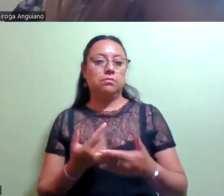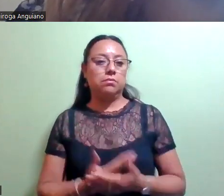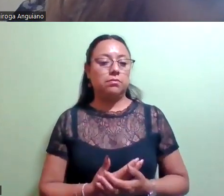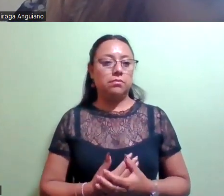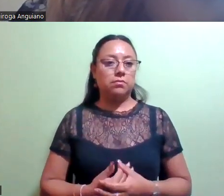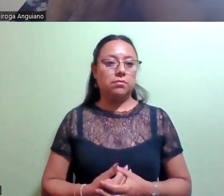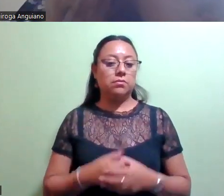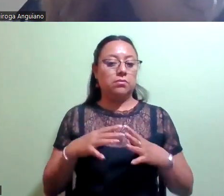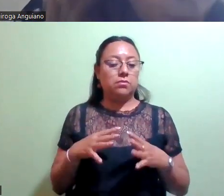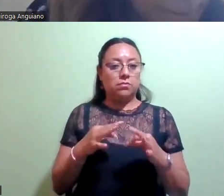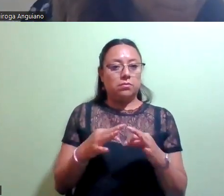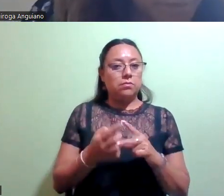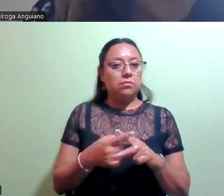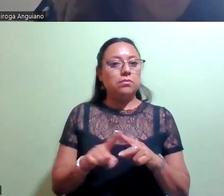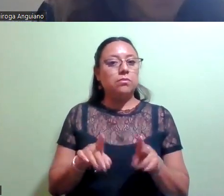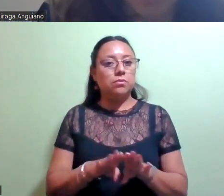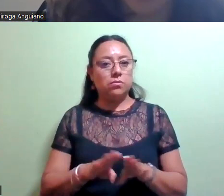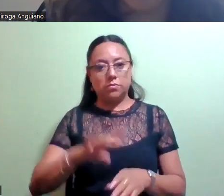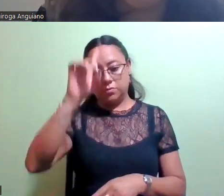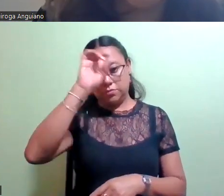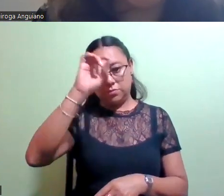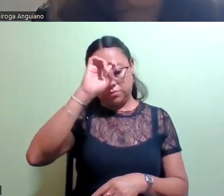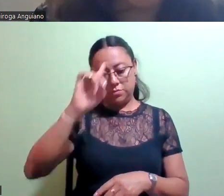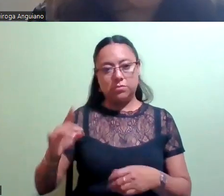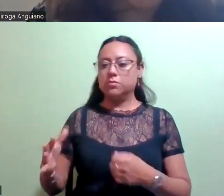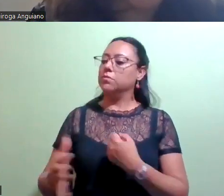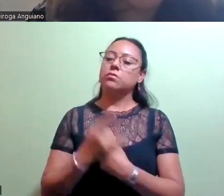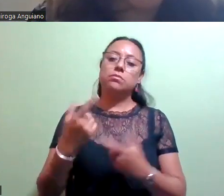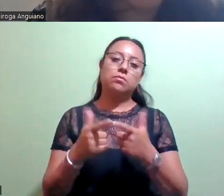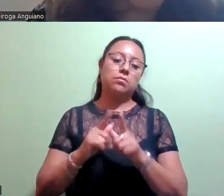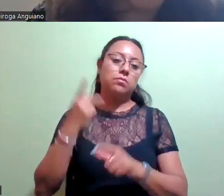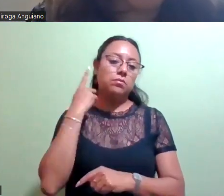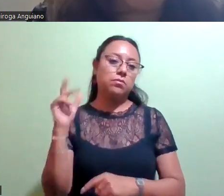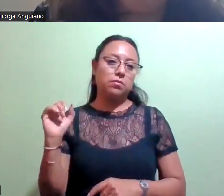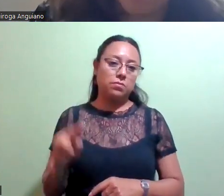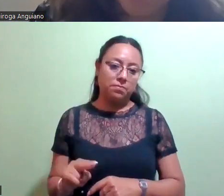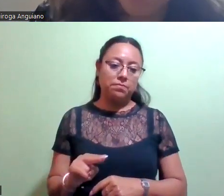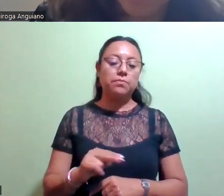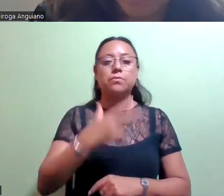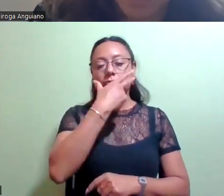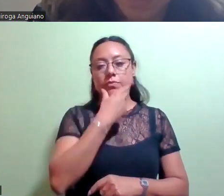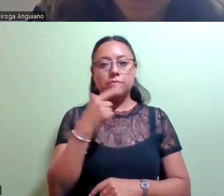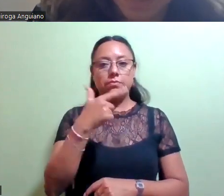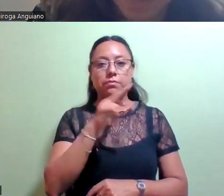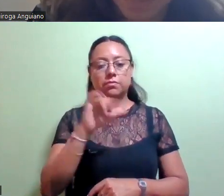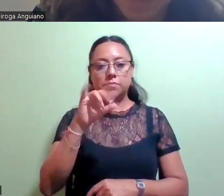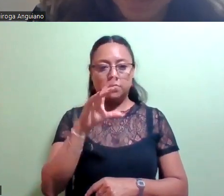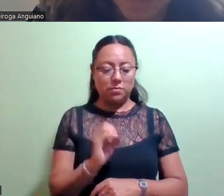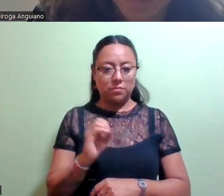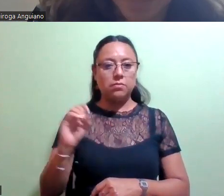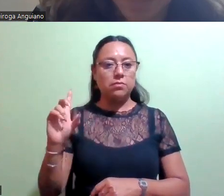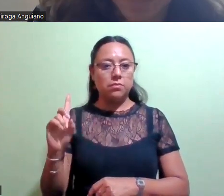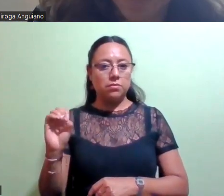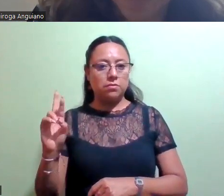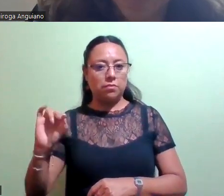su origen en recomendaciones por parte de Acción Nacional, diputado Garrida, diputado Federico Dorin y Anani Villagrán, por lo cual pues